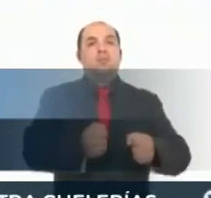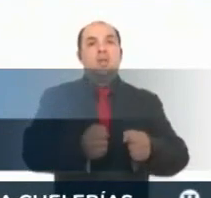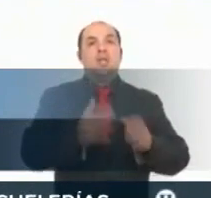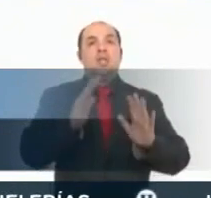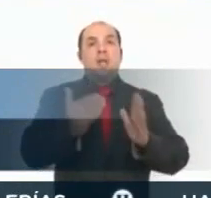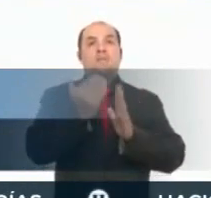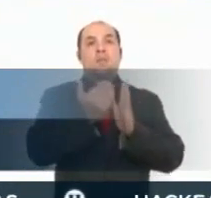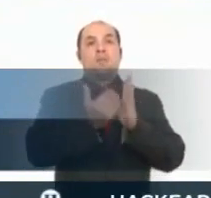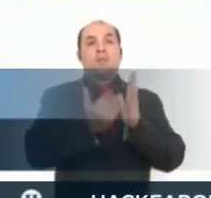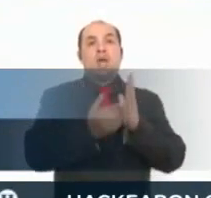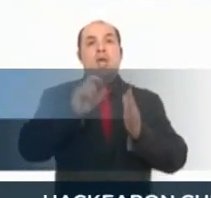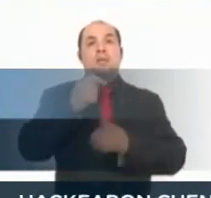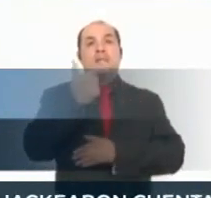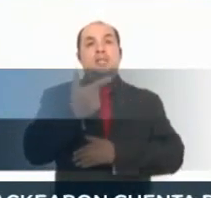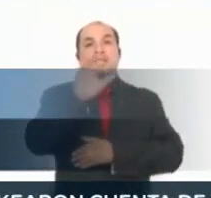disminuido en un